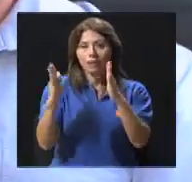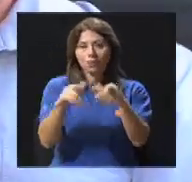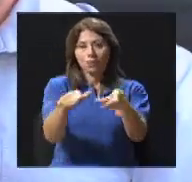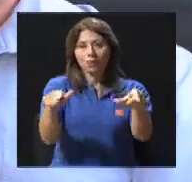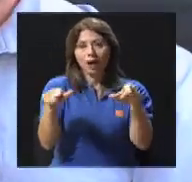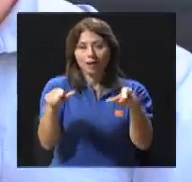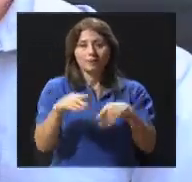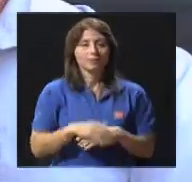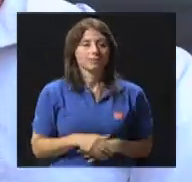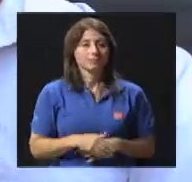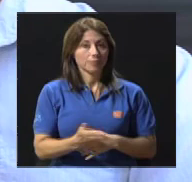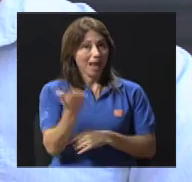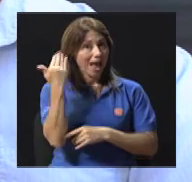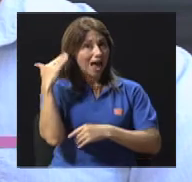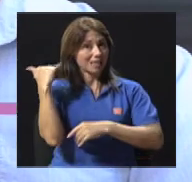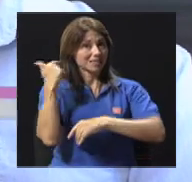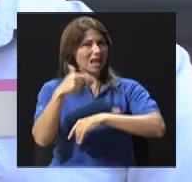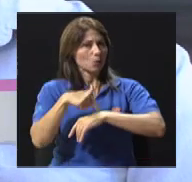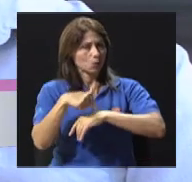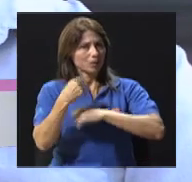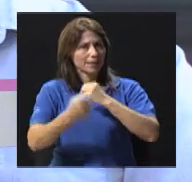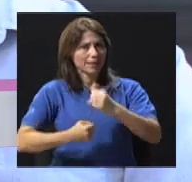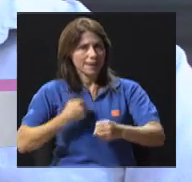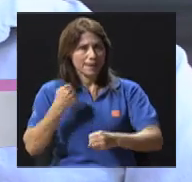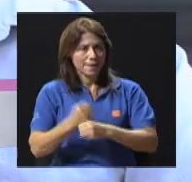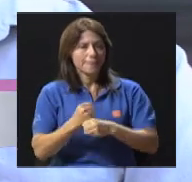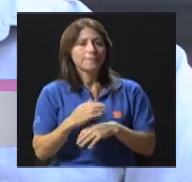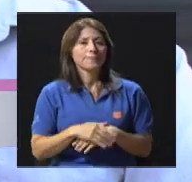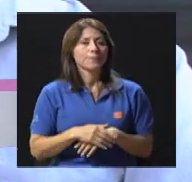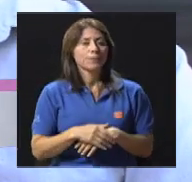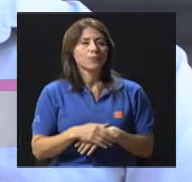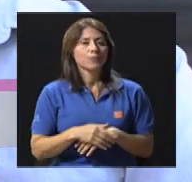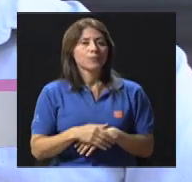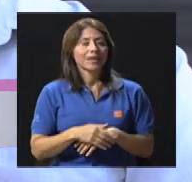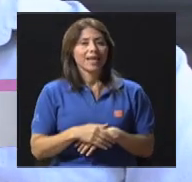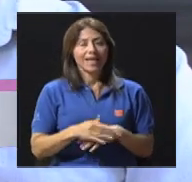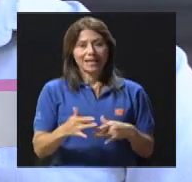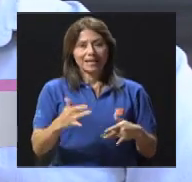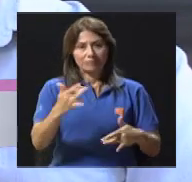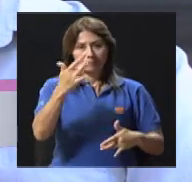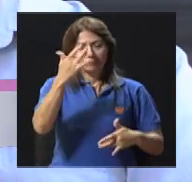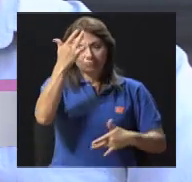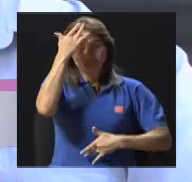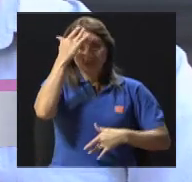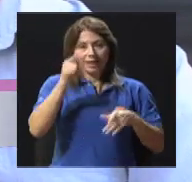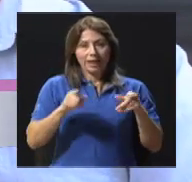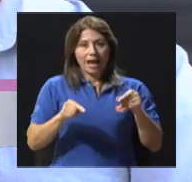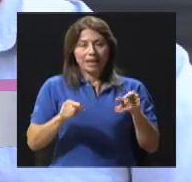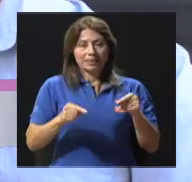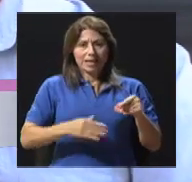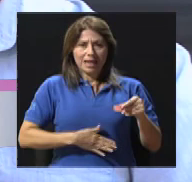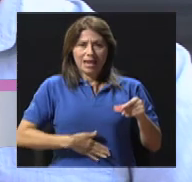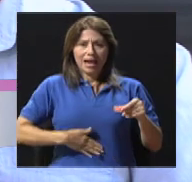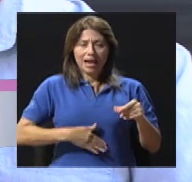Doctor, hace algún tiempo, ¿verdad?, algunos añitos, el cáncer gástrico pues tenía mucho eco en nuestra